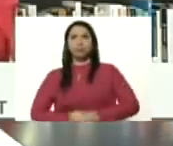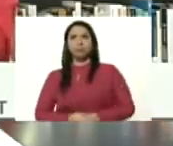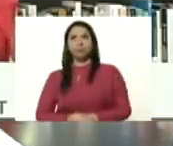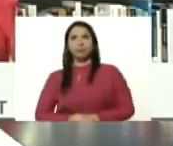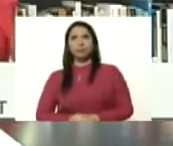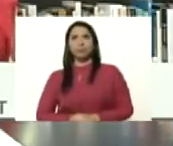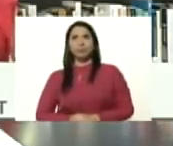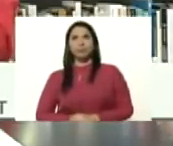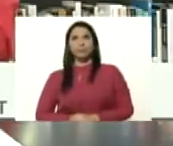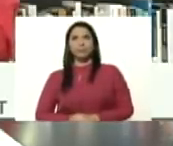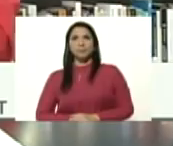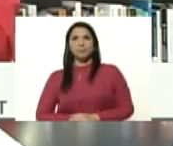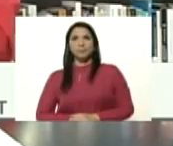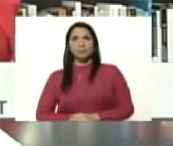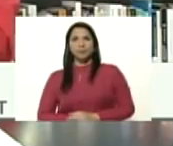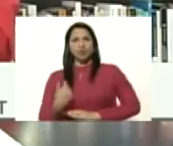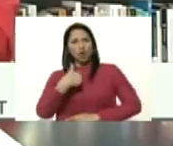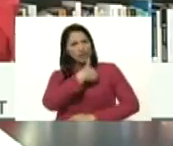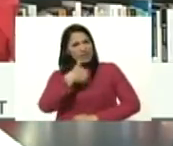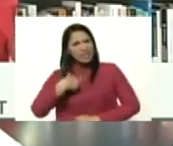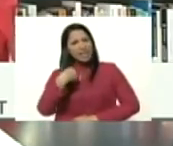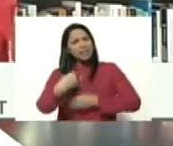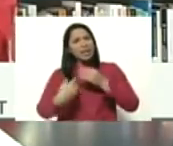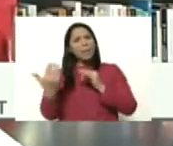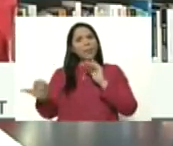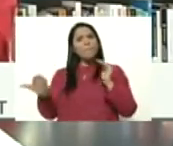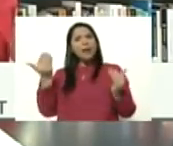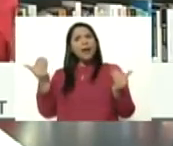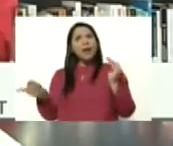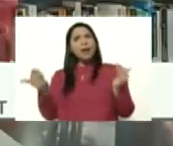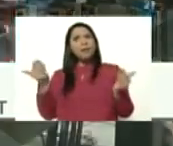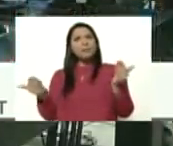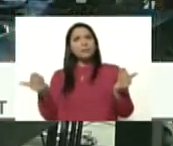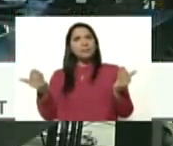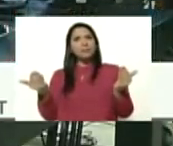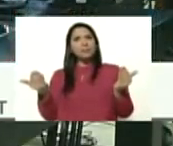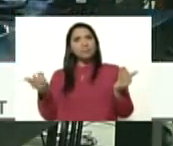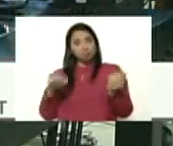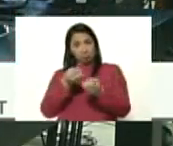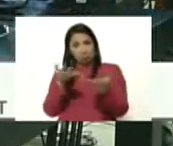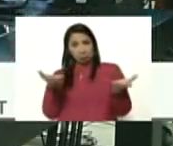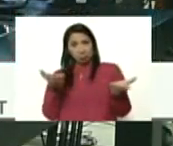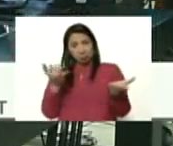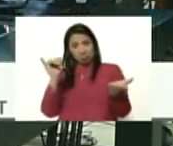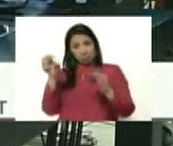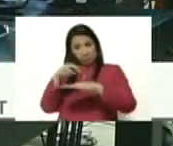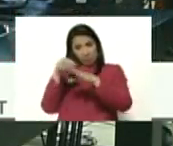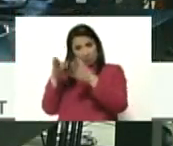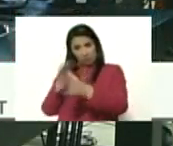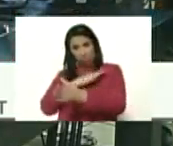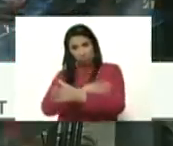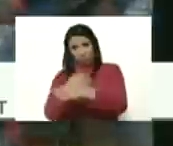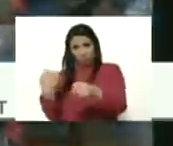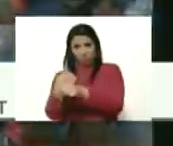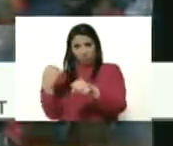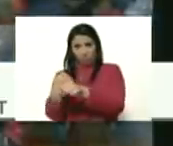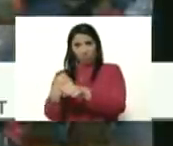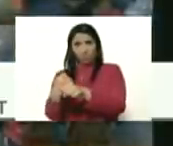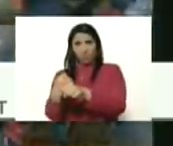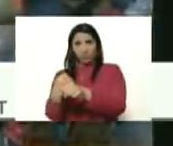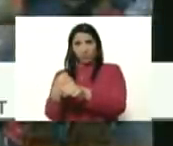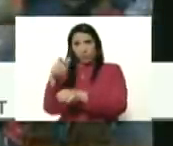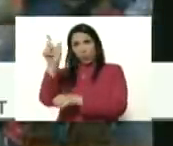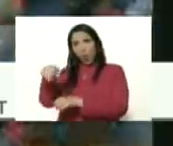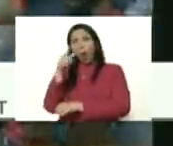¿Ah? Yo quisiera que hiciéramos un balance, por ahí está Eduardo Piñate, ministro del Poder Popular, de